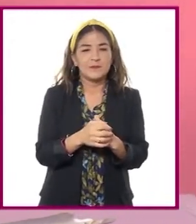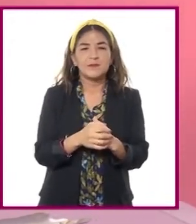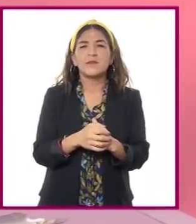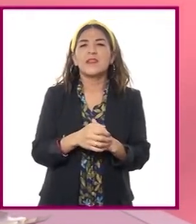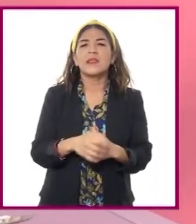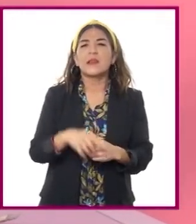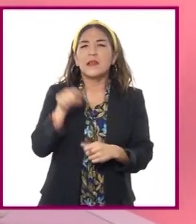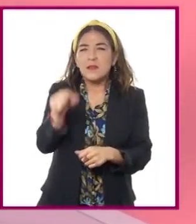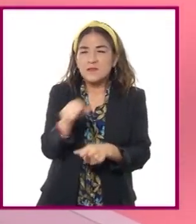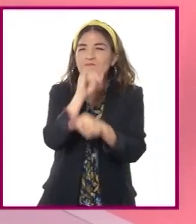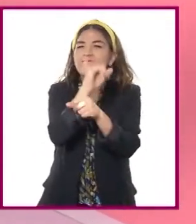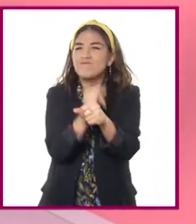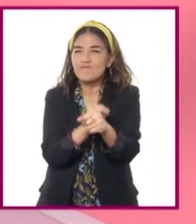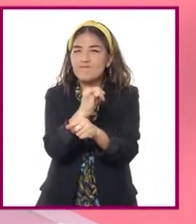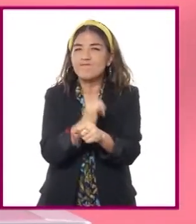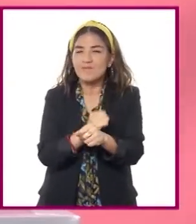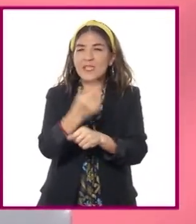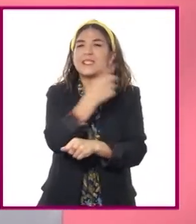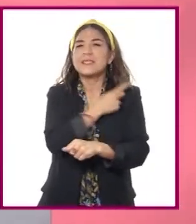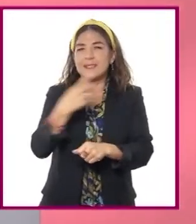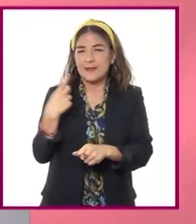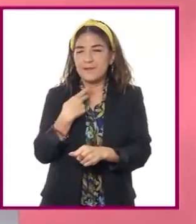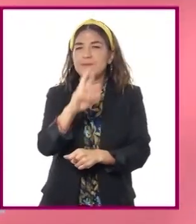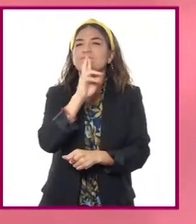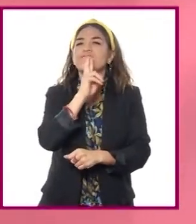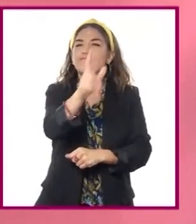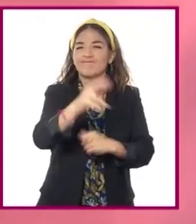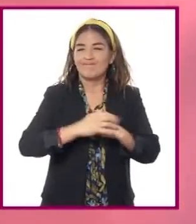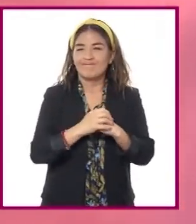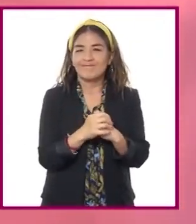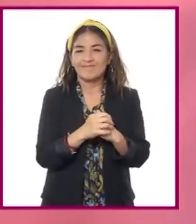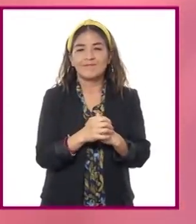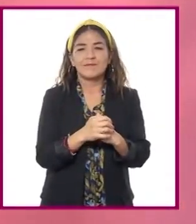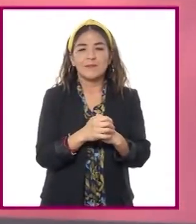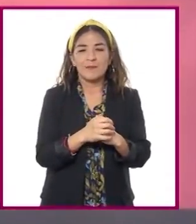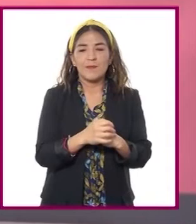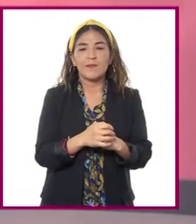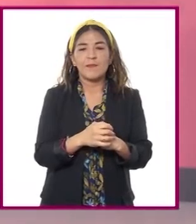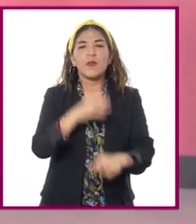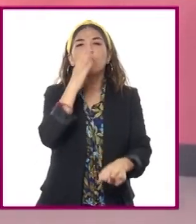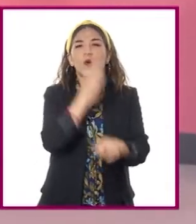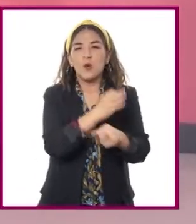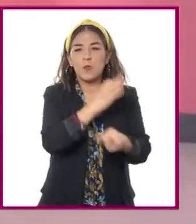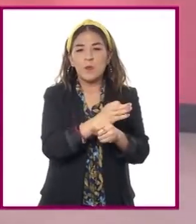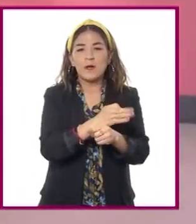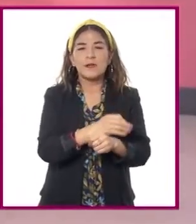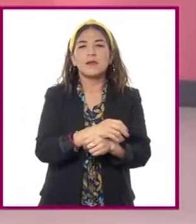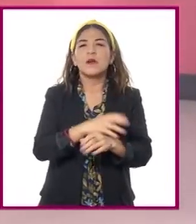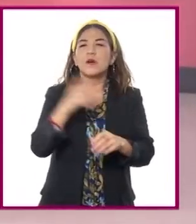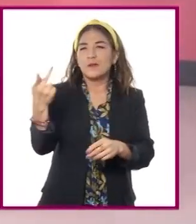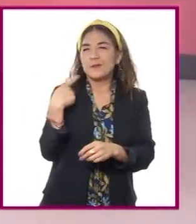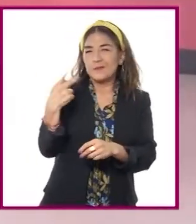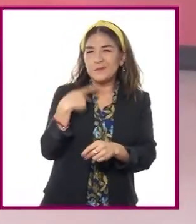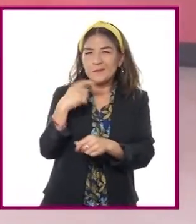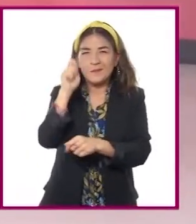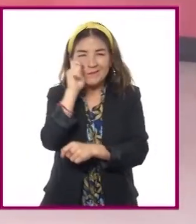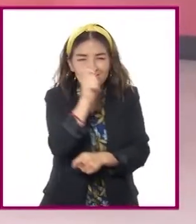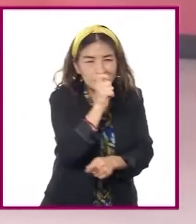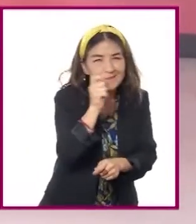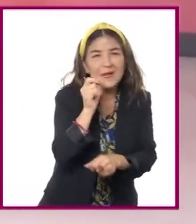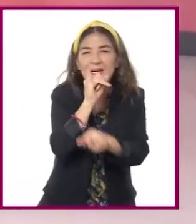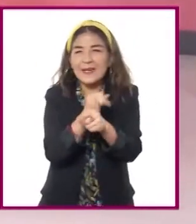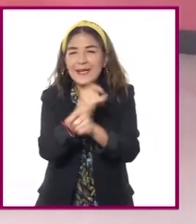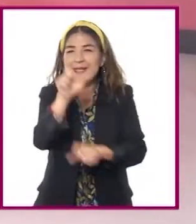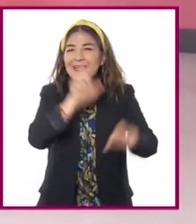Es un misterio que debemos resolver. Volvámonos detectives químicos.